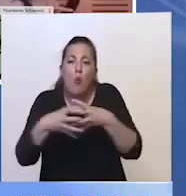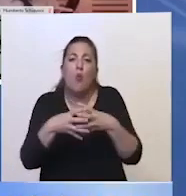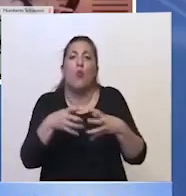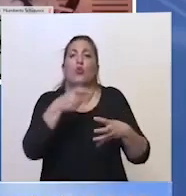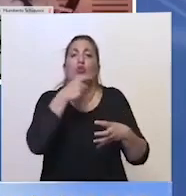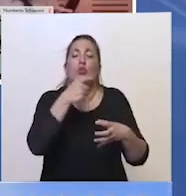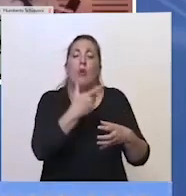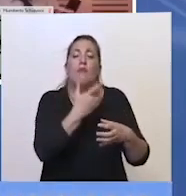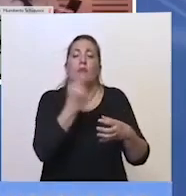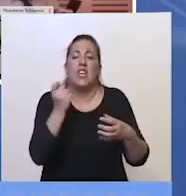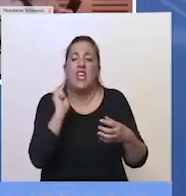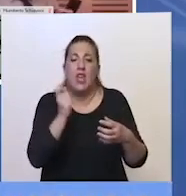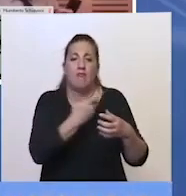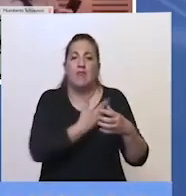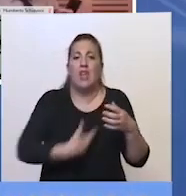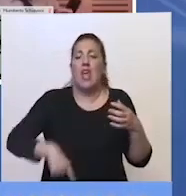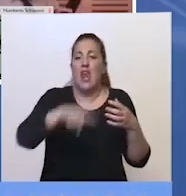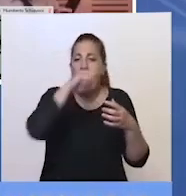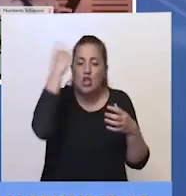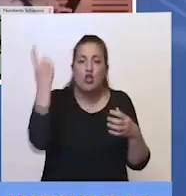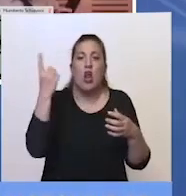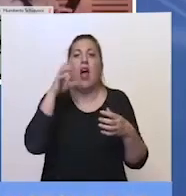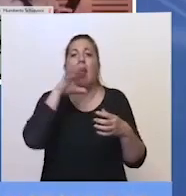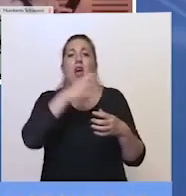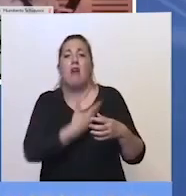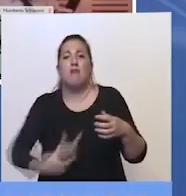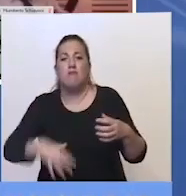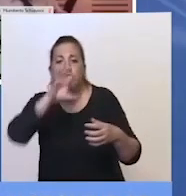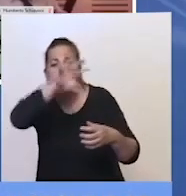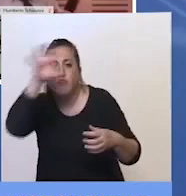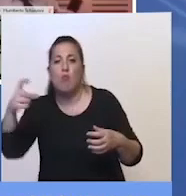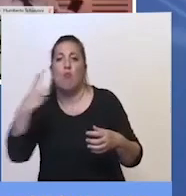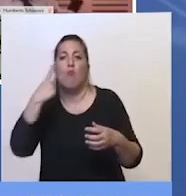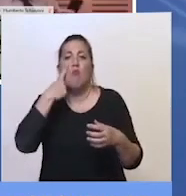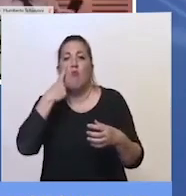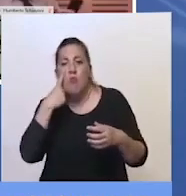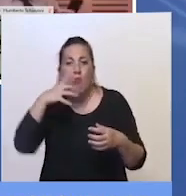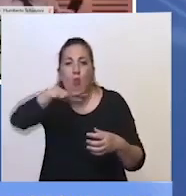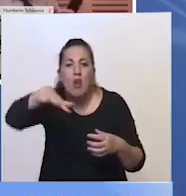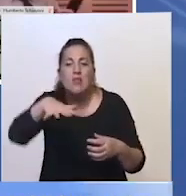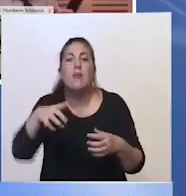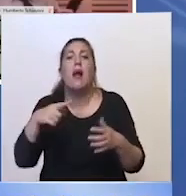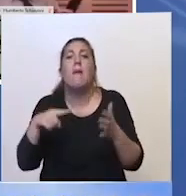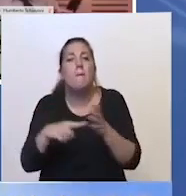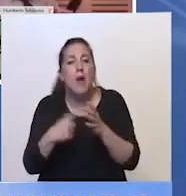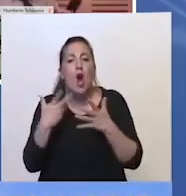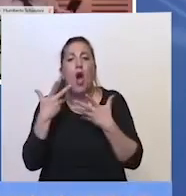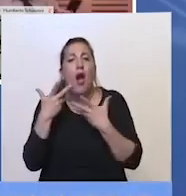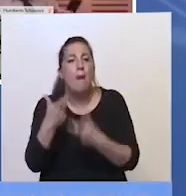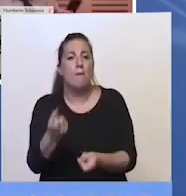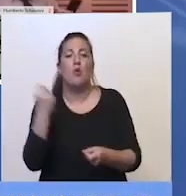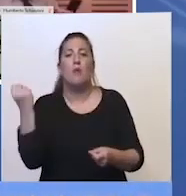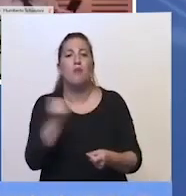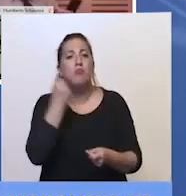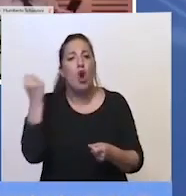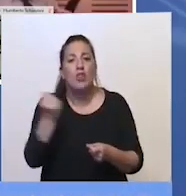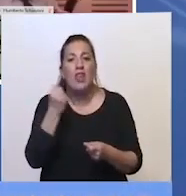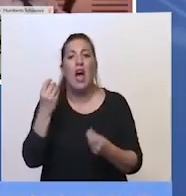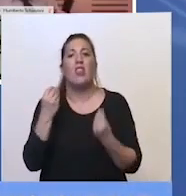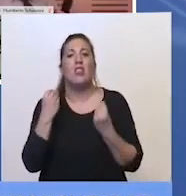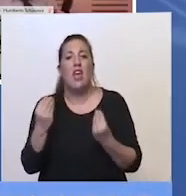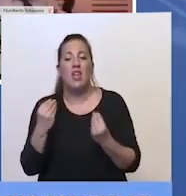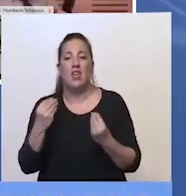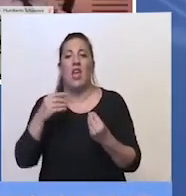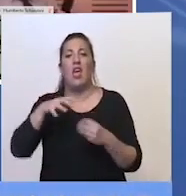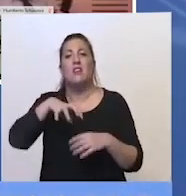autoridades nacionales, provinciales, municipales, pero con un aporte importante de la nación, de los sectores de la producción,